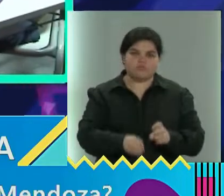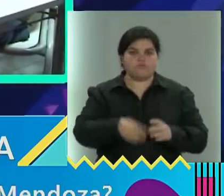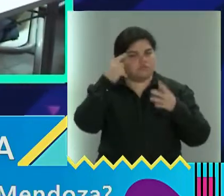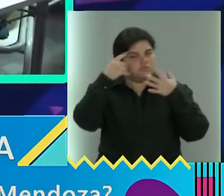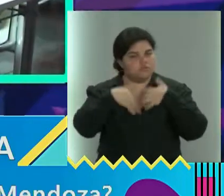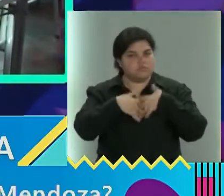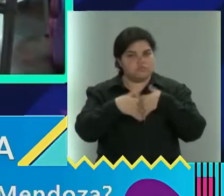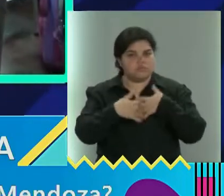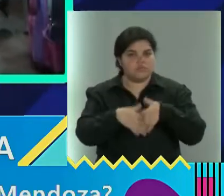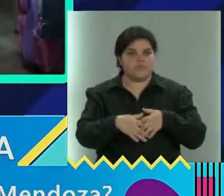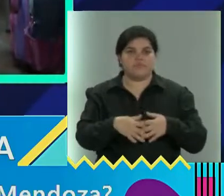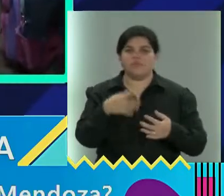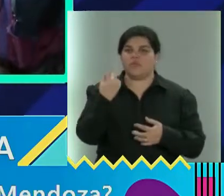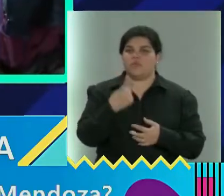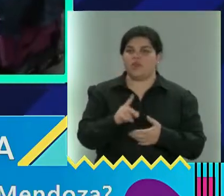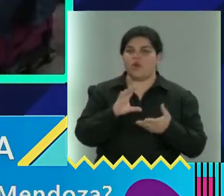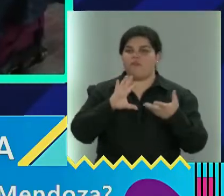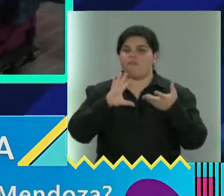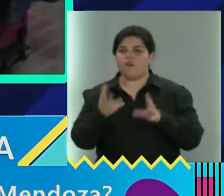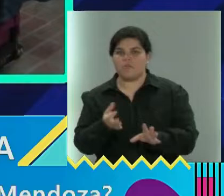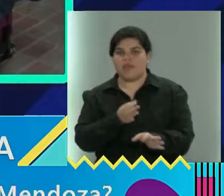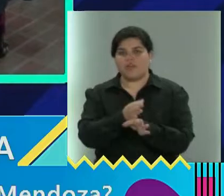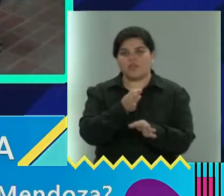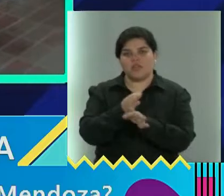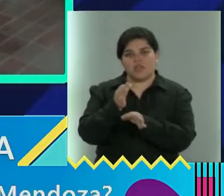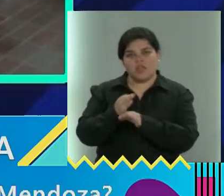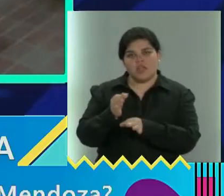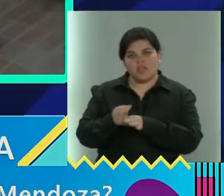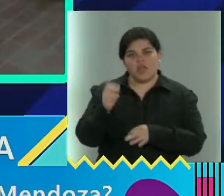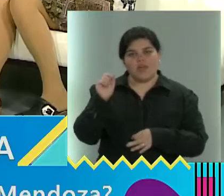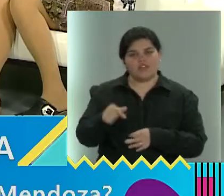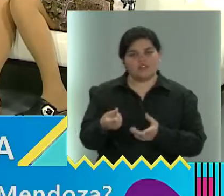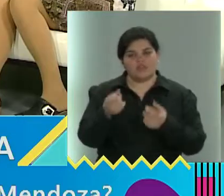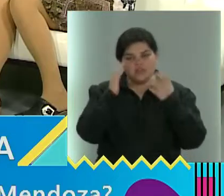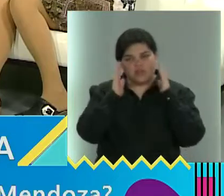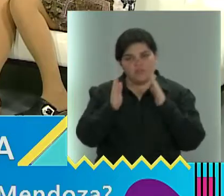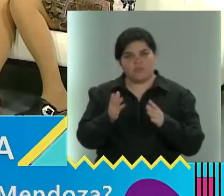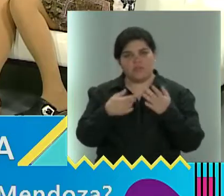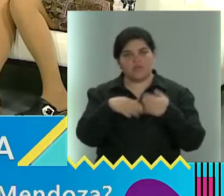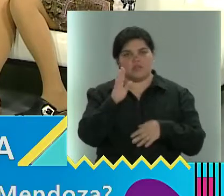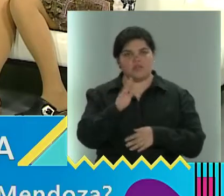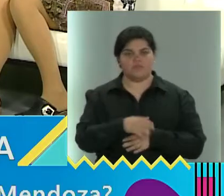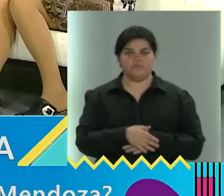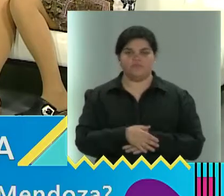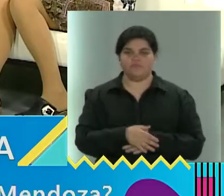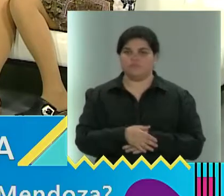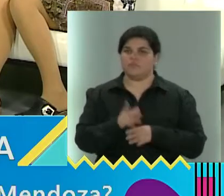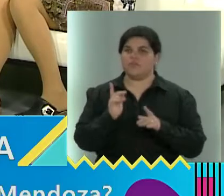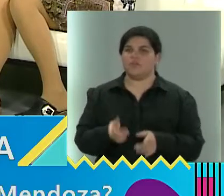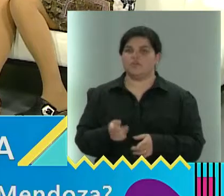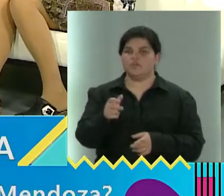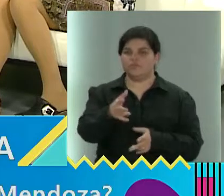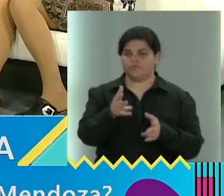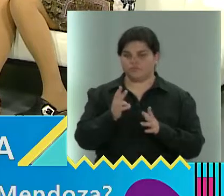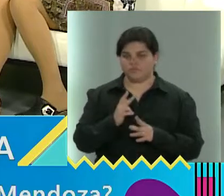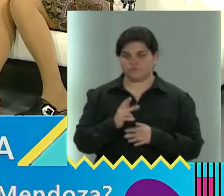las estrategias de aprendizaje, lo metodológico que se desarrolla en el aula. Digamos, hay como dos tendencias